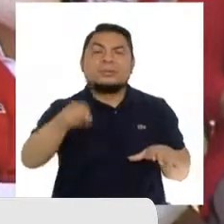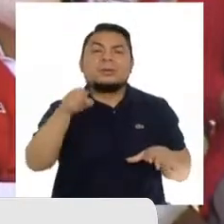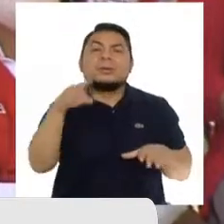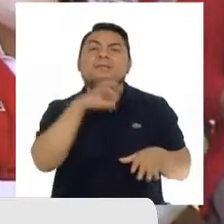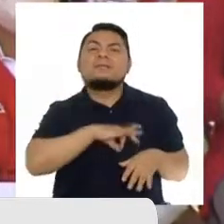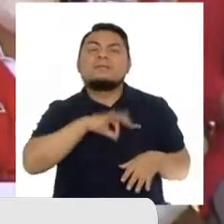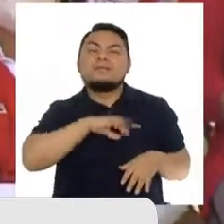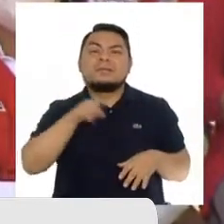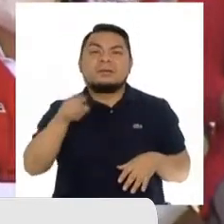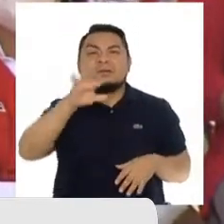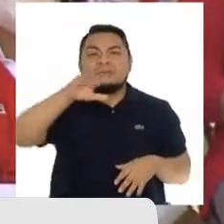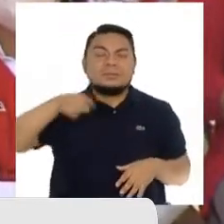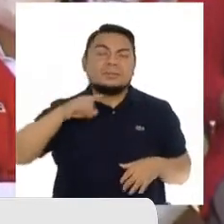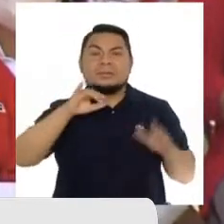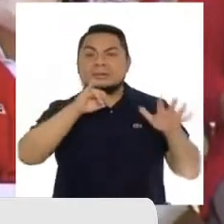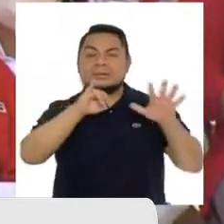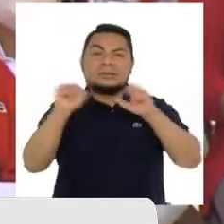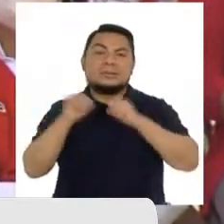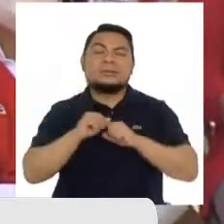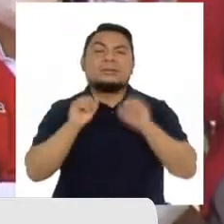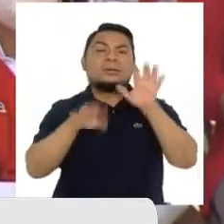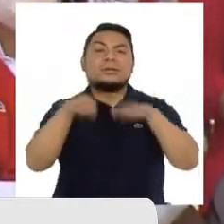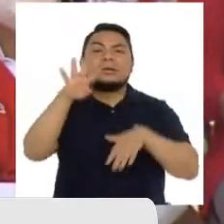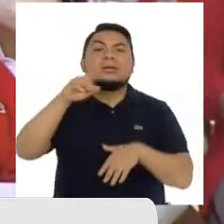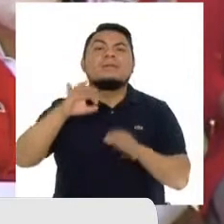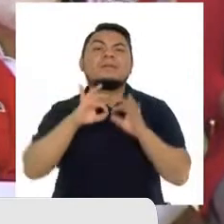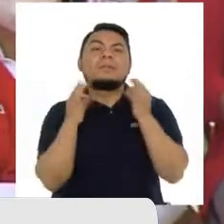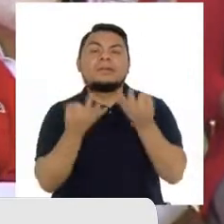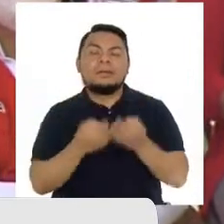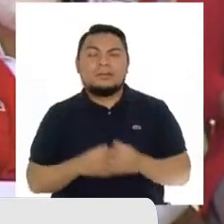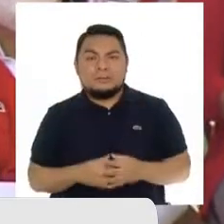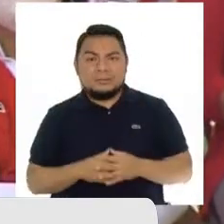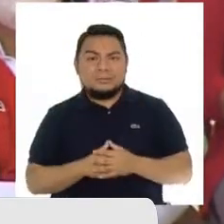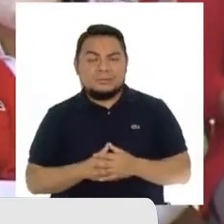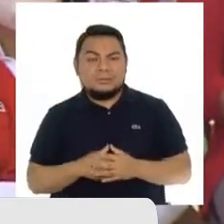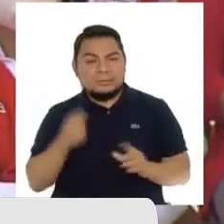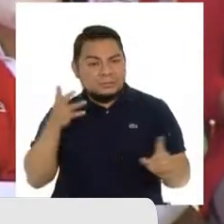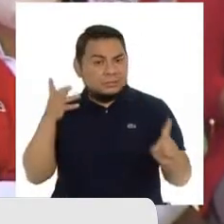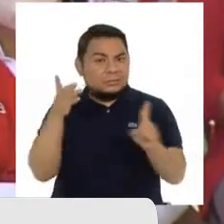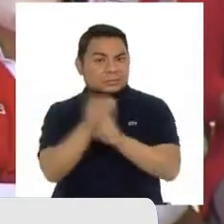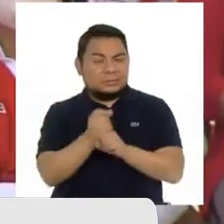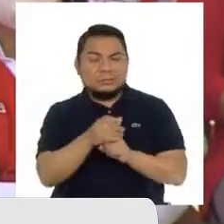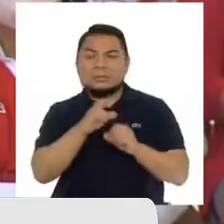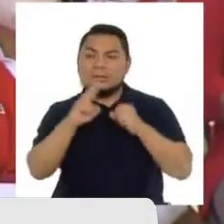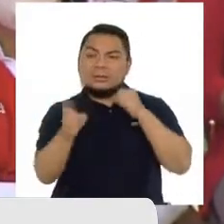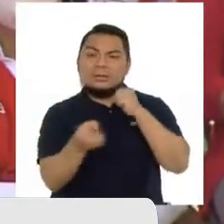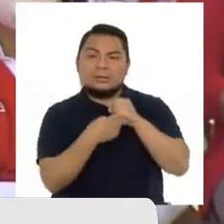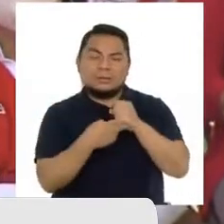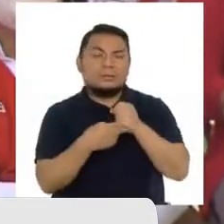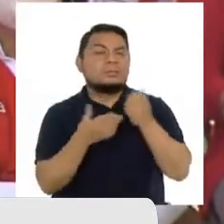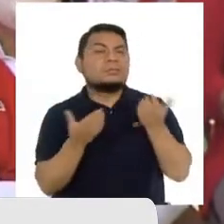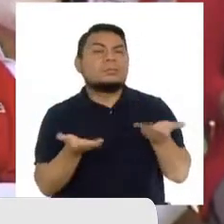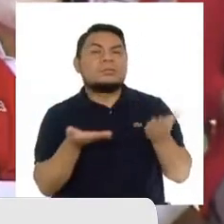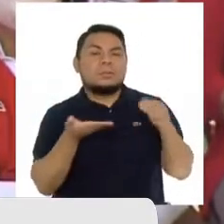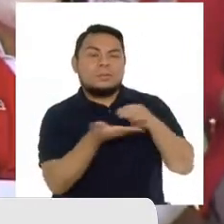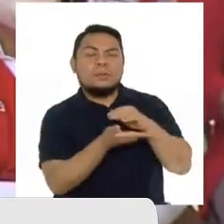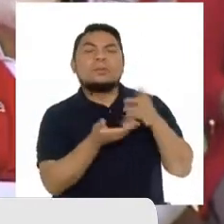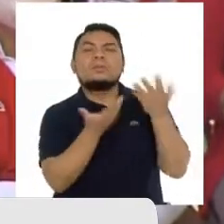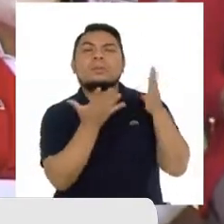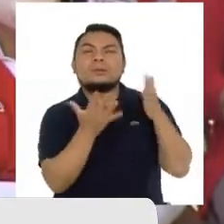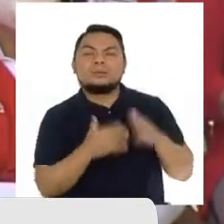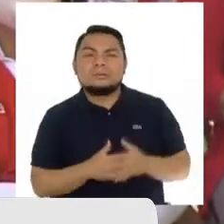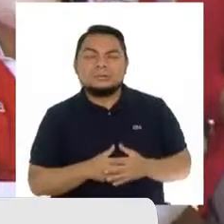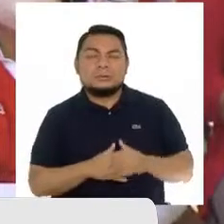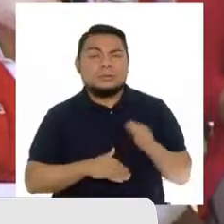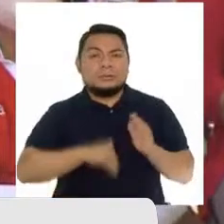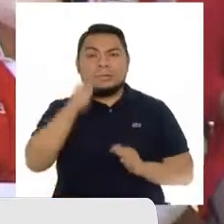beneficio de 5 mil 614 familias logrando almacenar 6